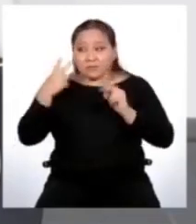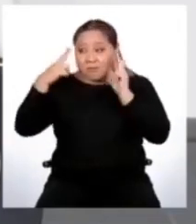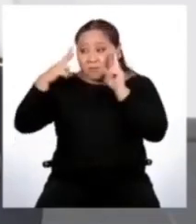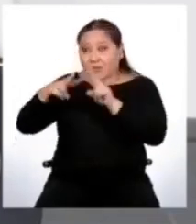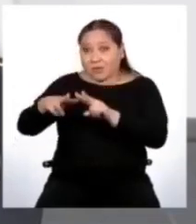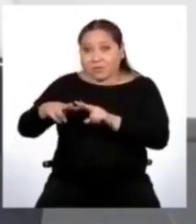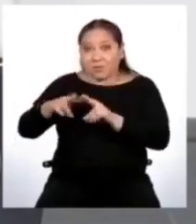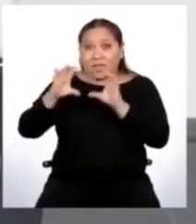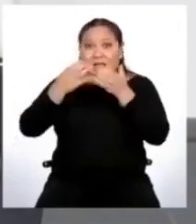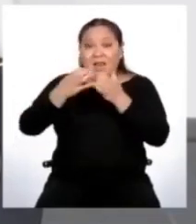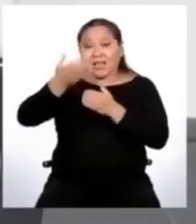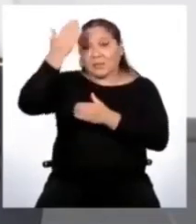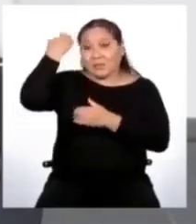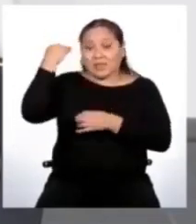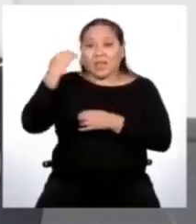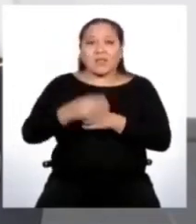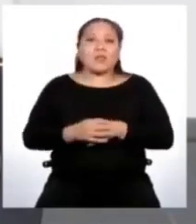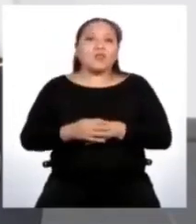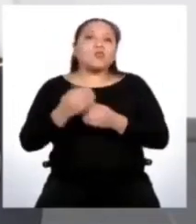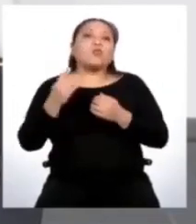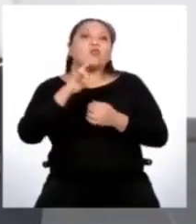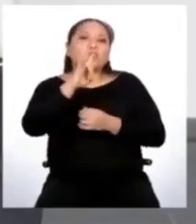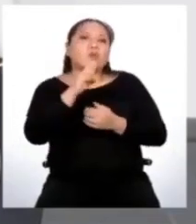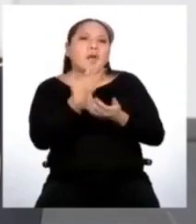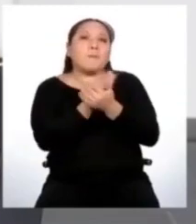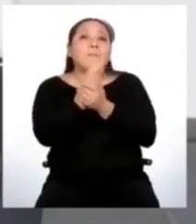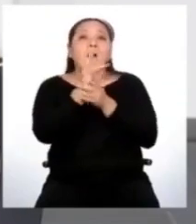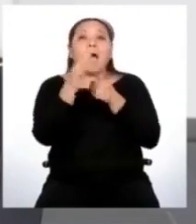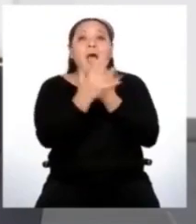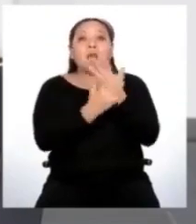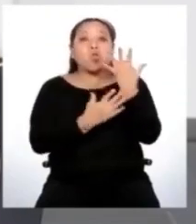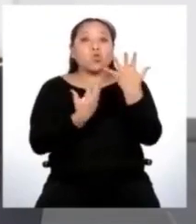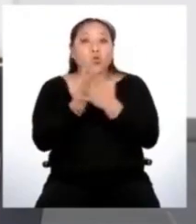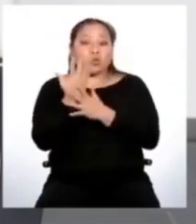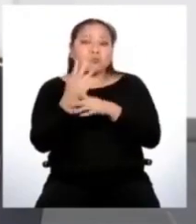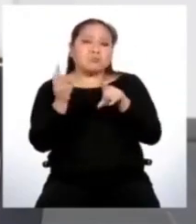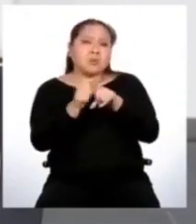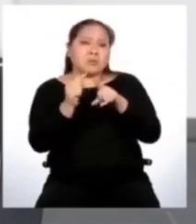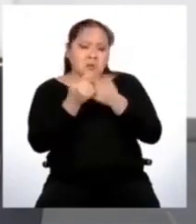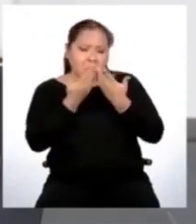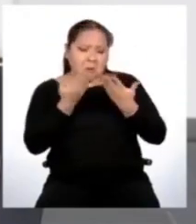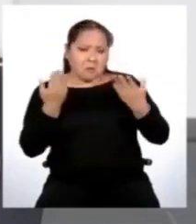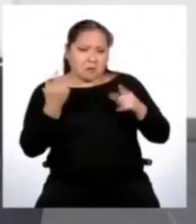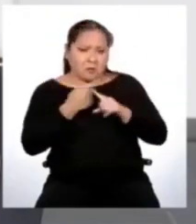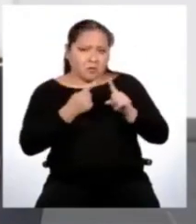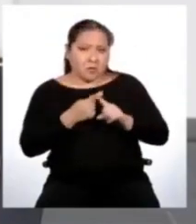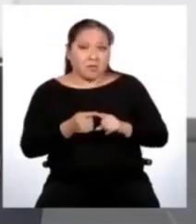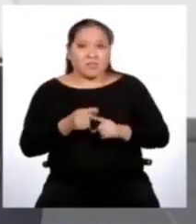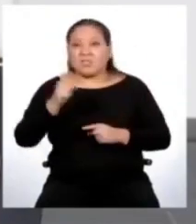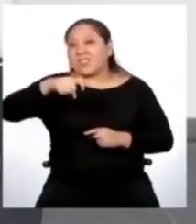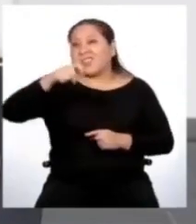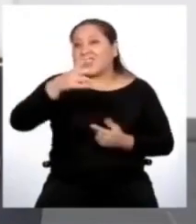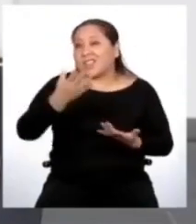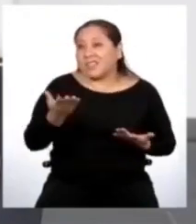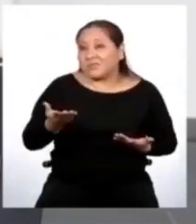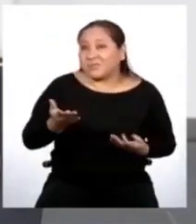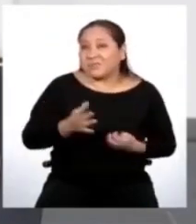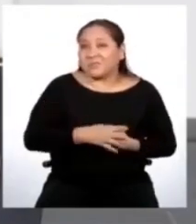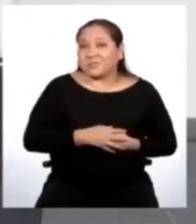sesión anterior, podemos utilizar nuestras manos, pero también diversos materiales. ¿Qué vamos a necesitar entonces?